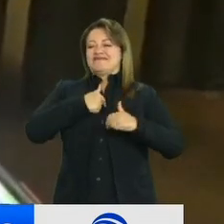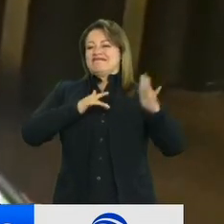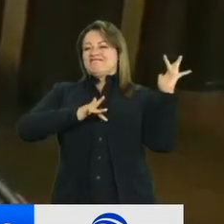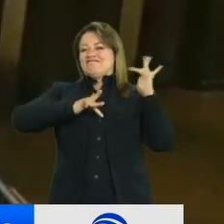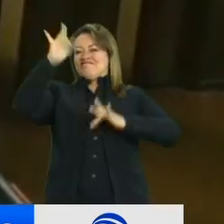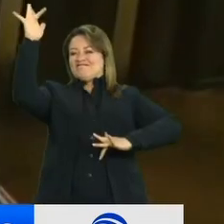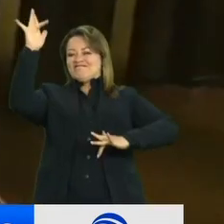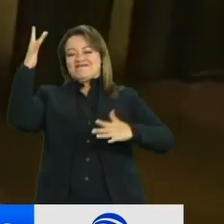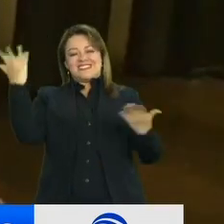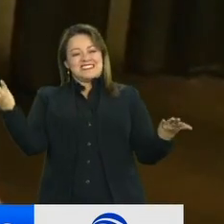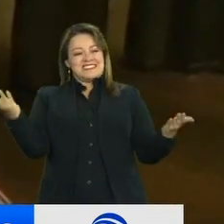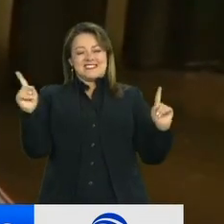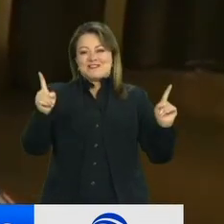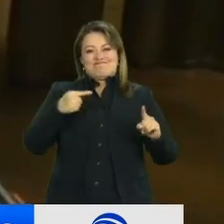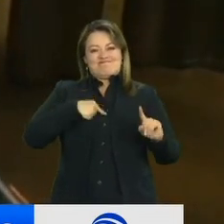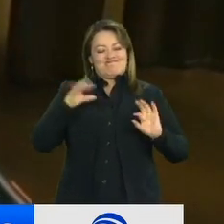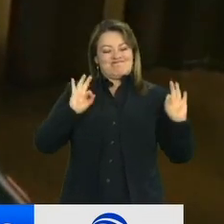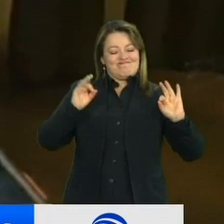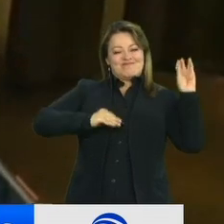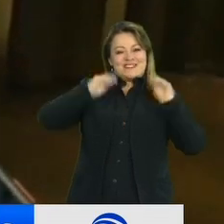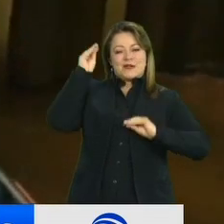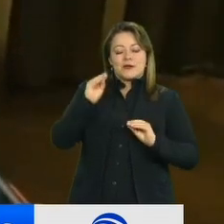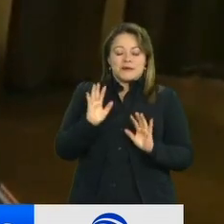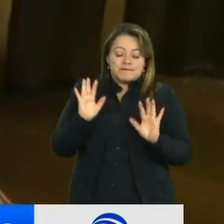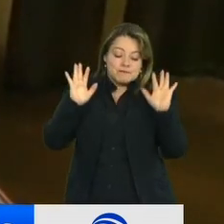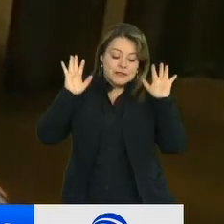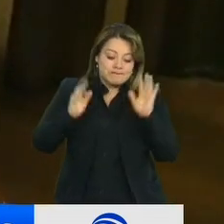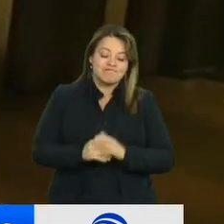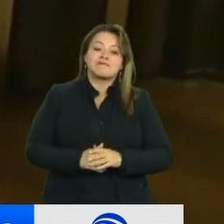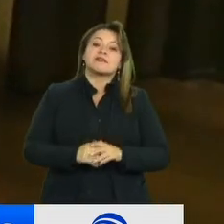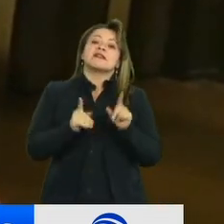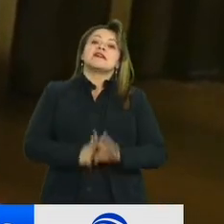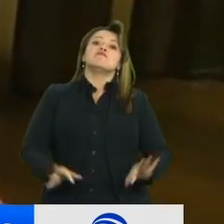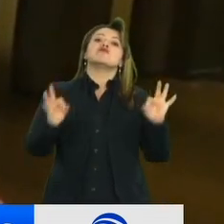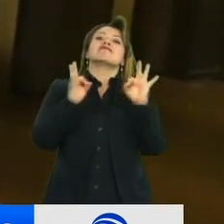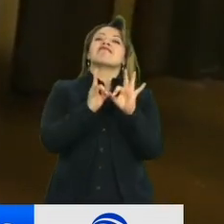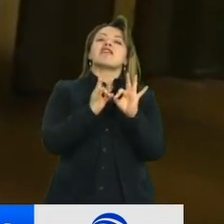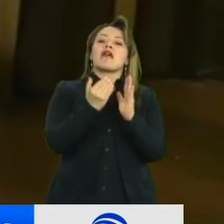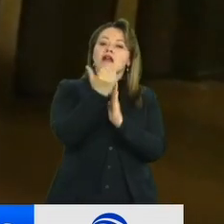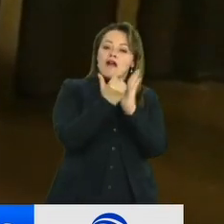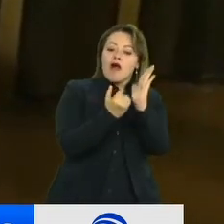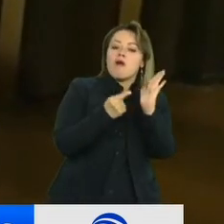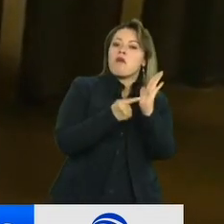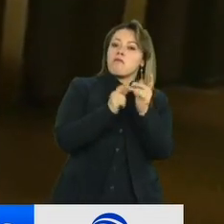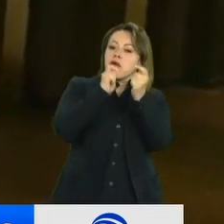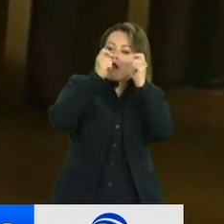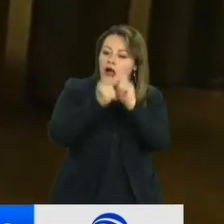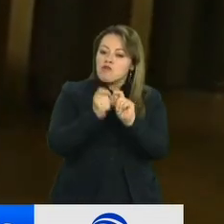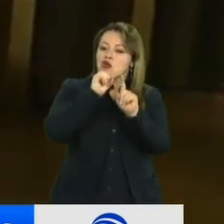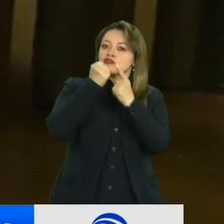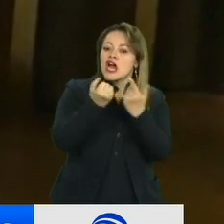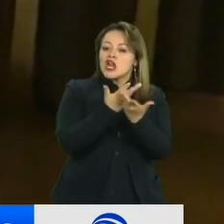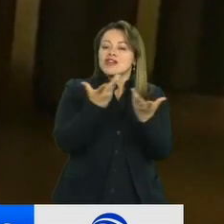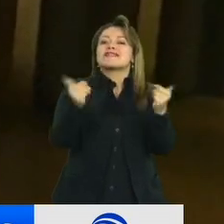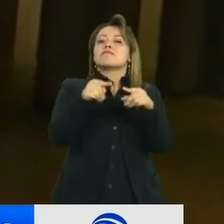de 5, en este caso 7 partidos, pero pues eso asegura que la agenda alternativa y de cambio va a poder pasar, sobre todo porque también el